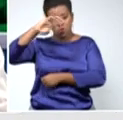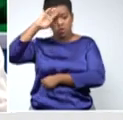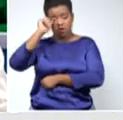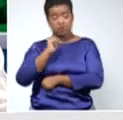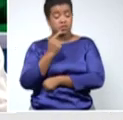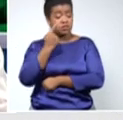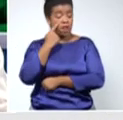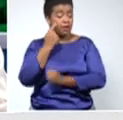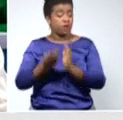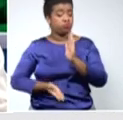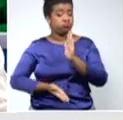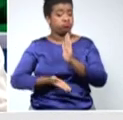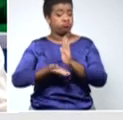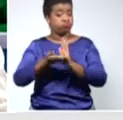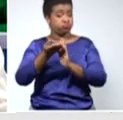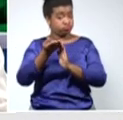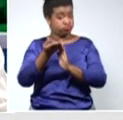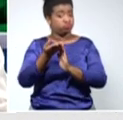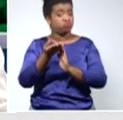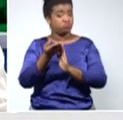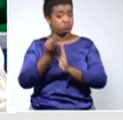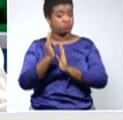la letalidad sea de un